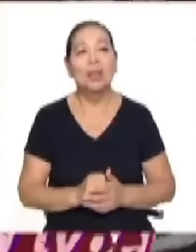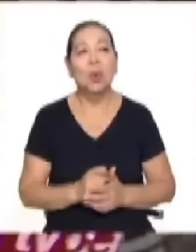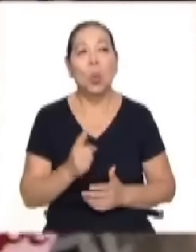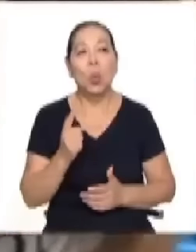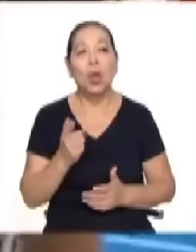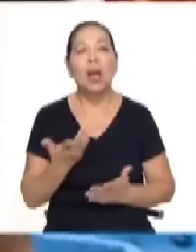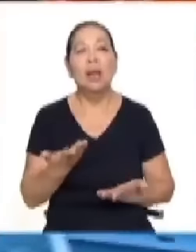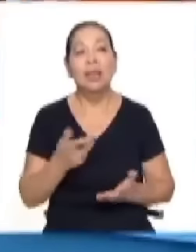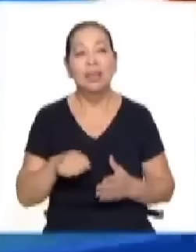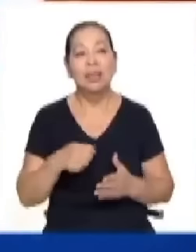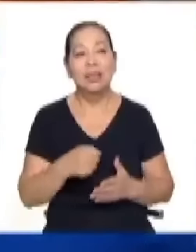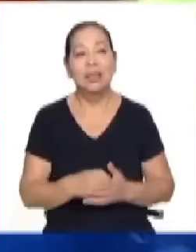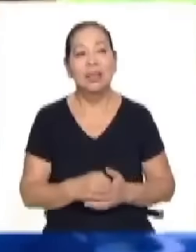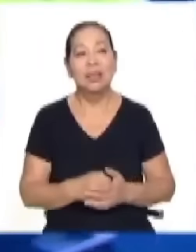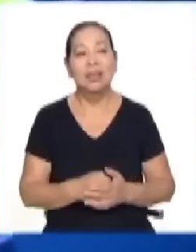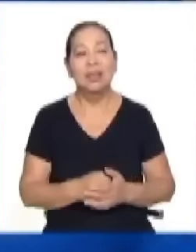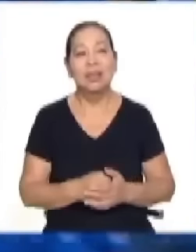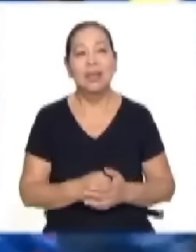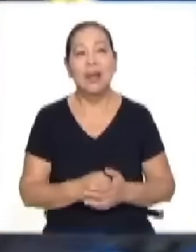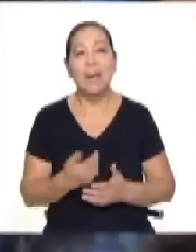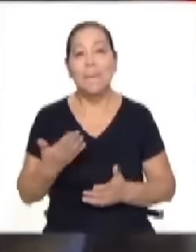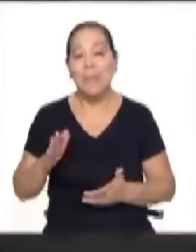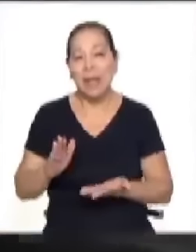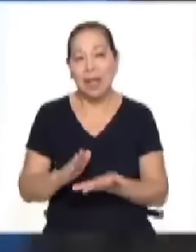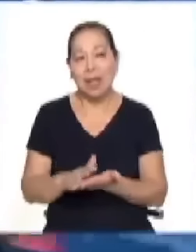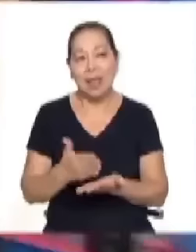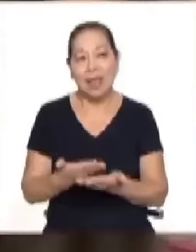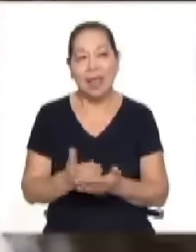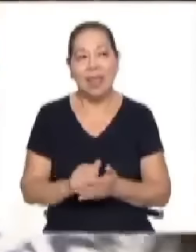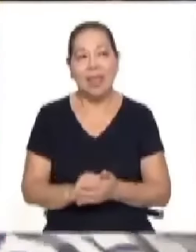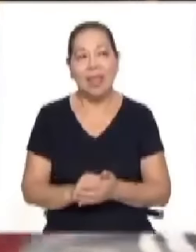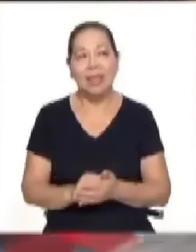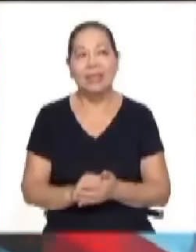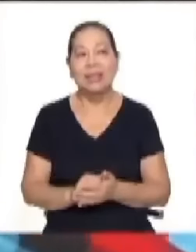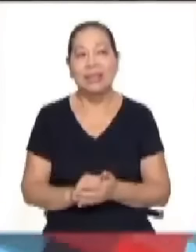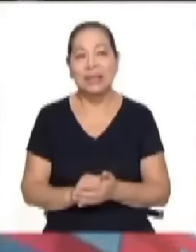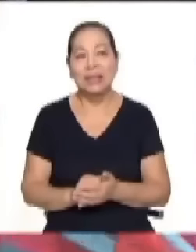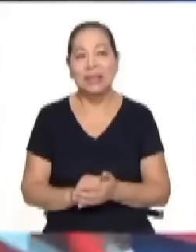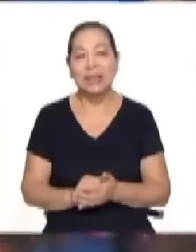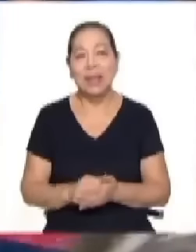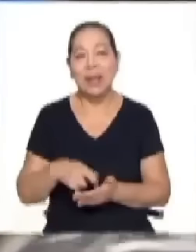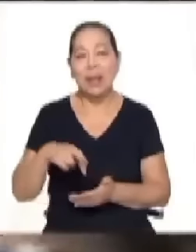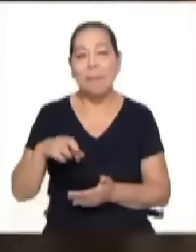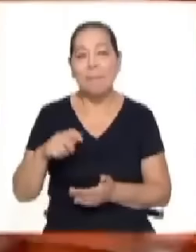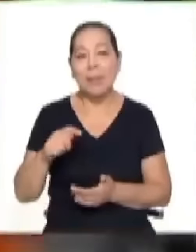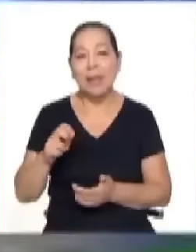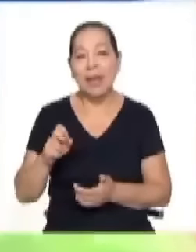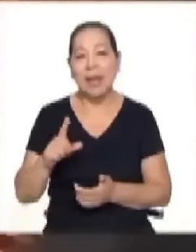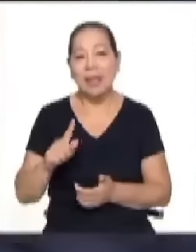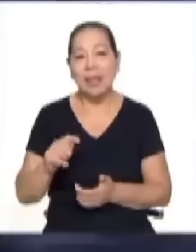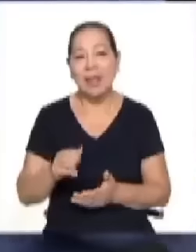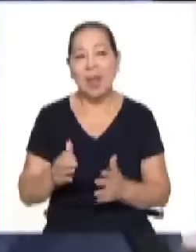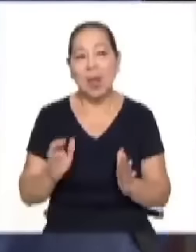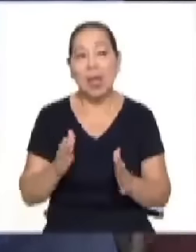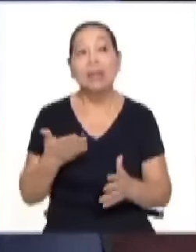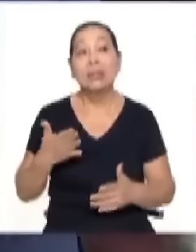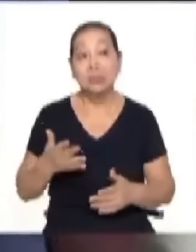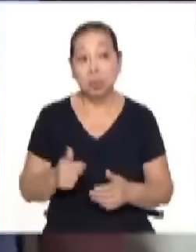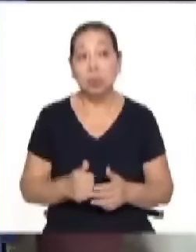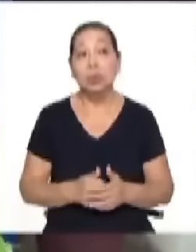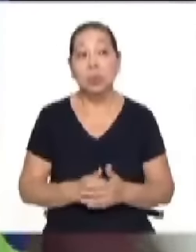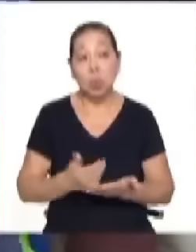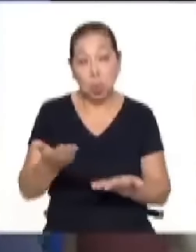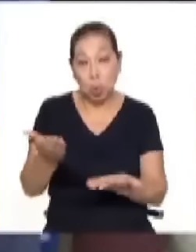kilo? Sí, el kilo. ¿Qué cosa vas a cocinar con la tortilla? Pescado frito, pero también estoy llevando tilapia. También saco para el ceviche.